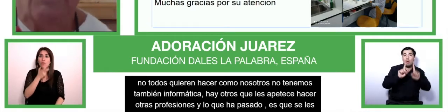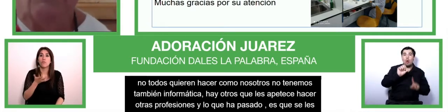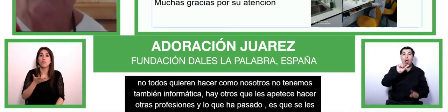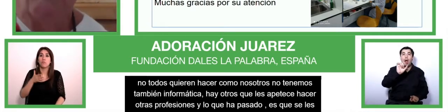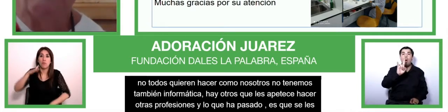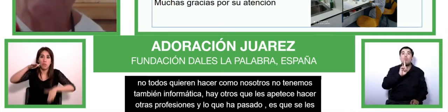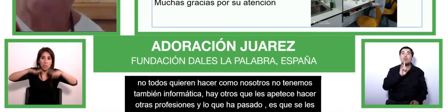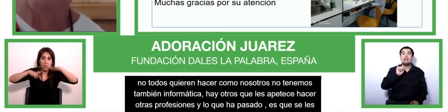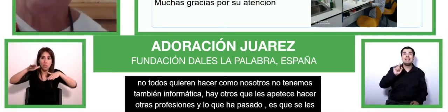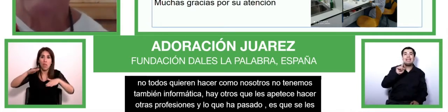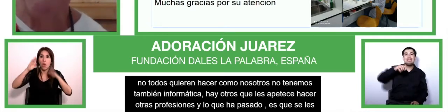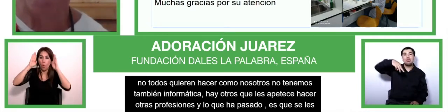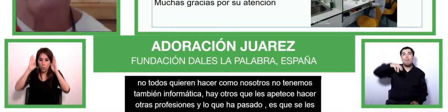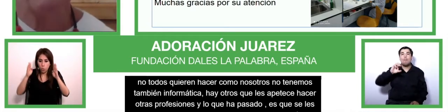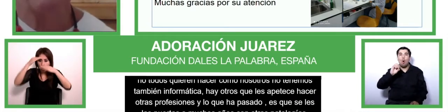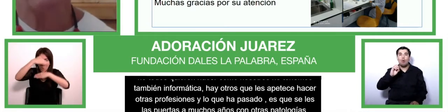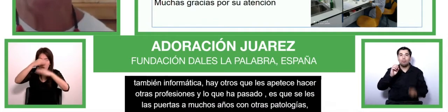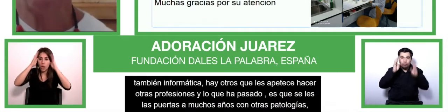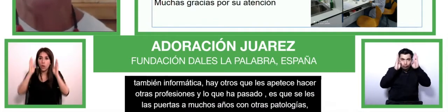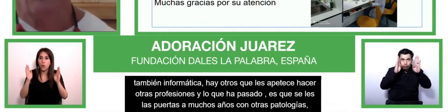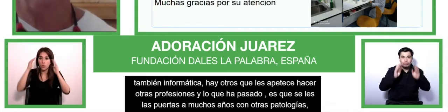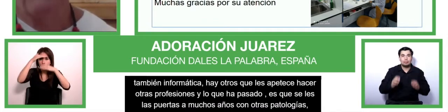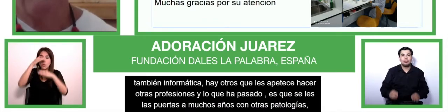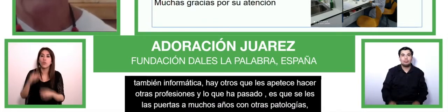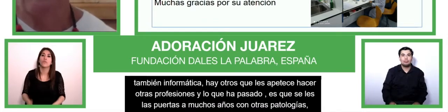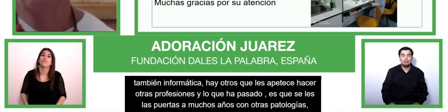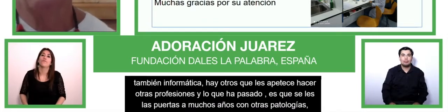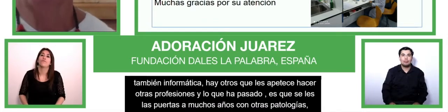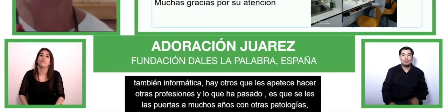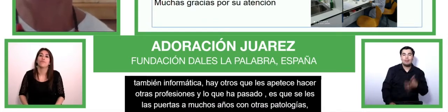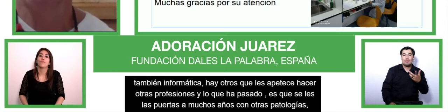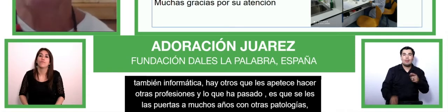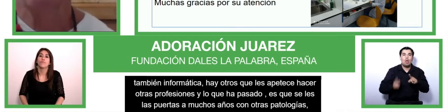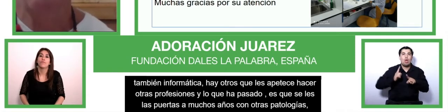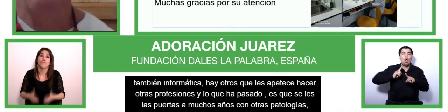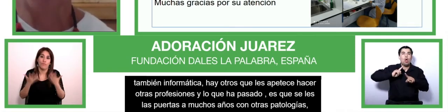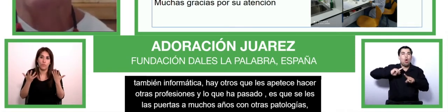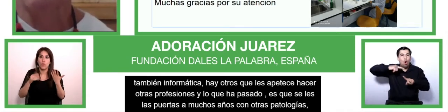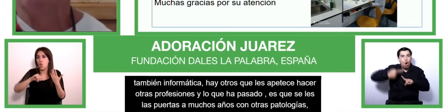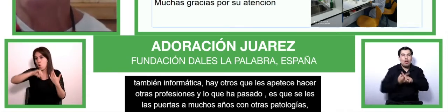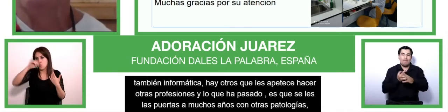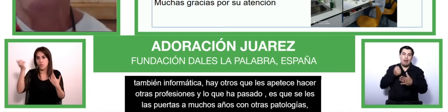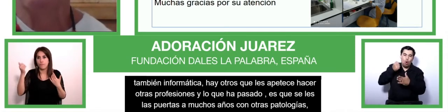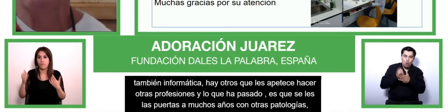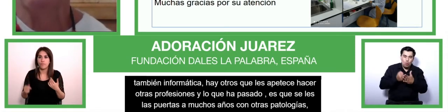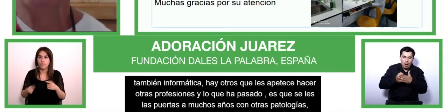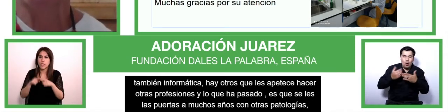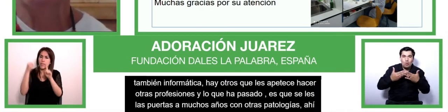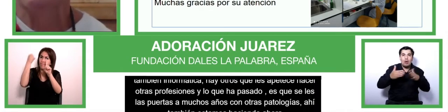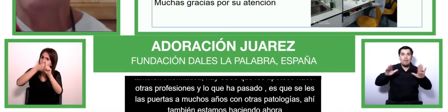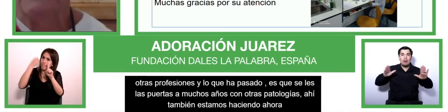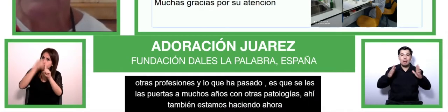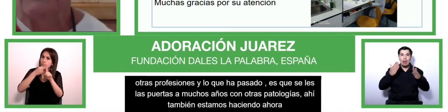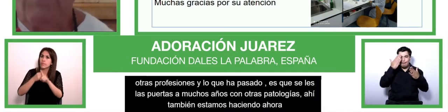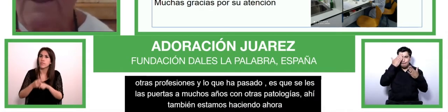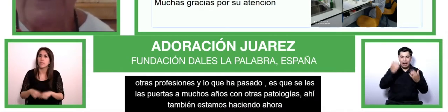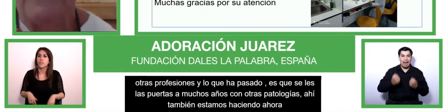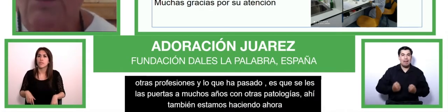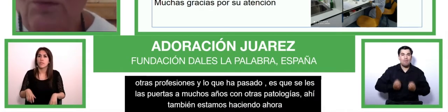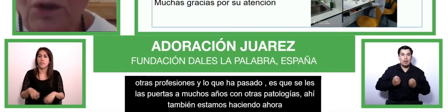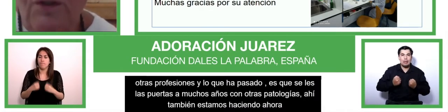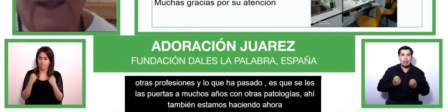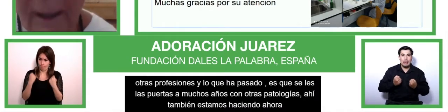ahora mucho hincapié y estamos otra vez con otra lucha abierta para intentar que se tenga en cuenta